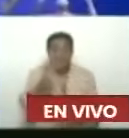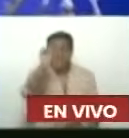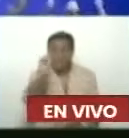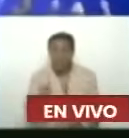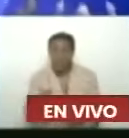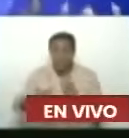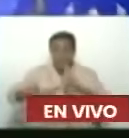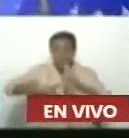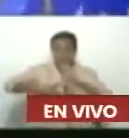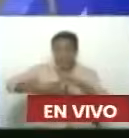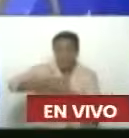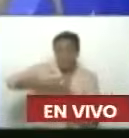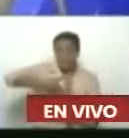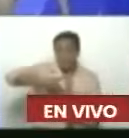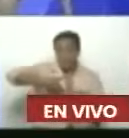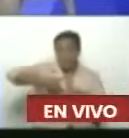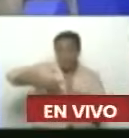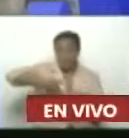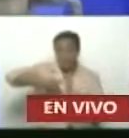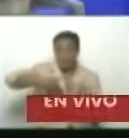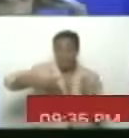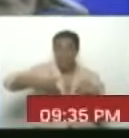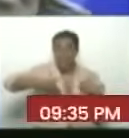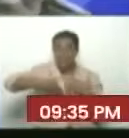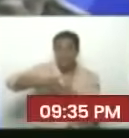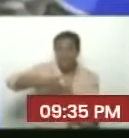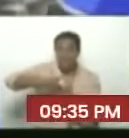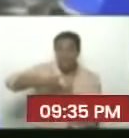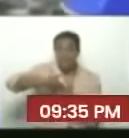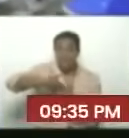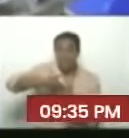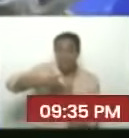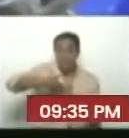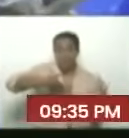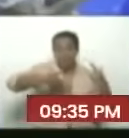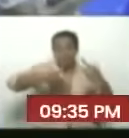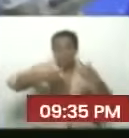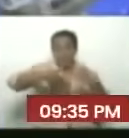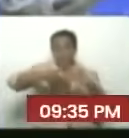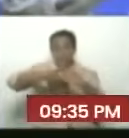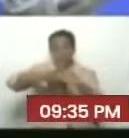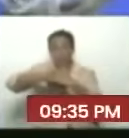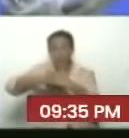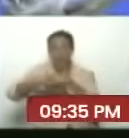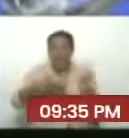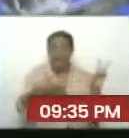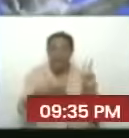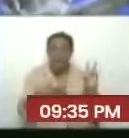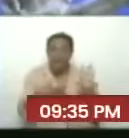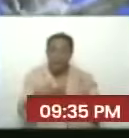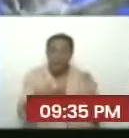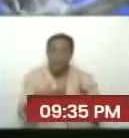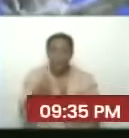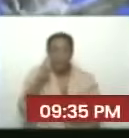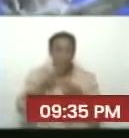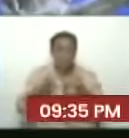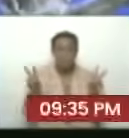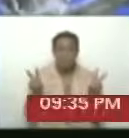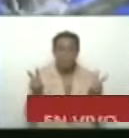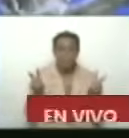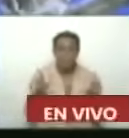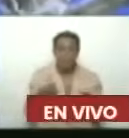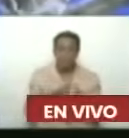desde el sur de América. Llega de Argentina una juventud que nos trae un mensaje de paz,